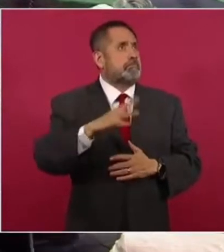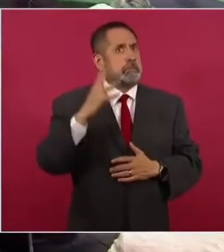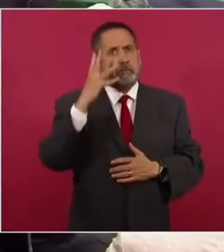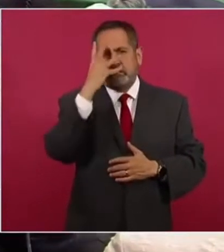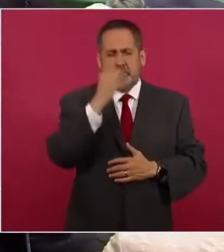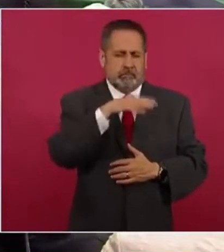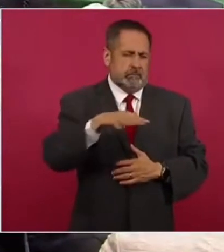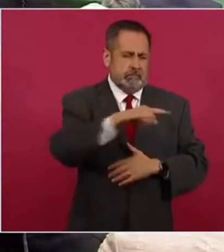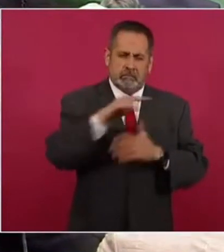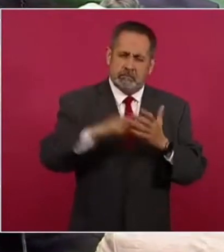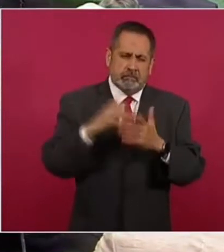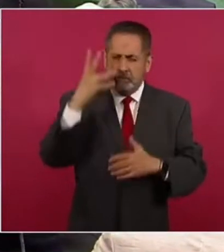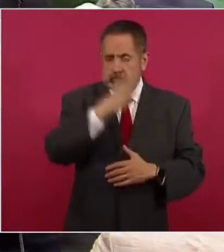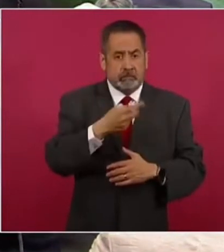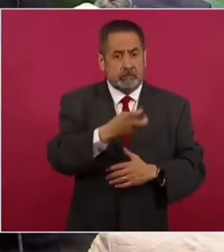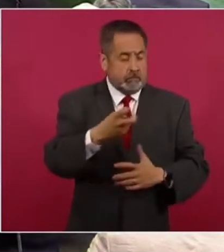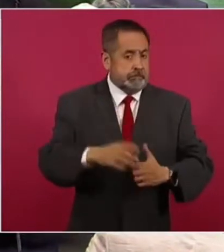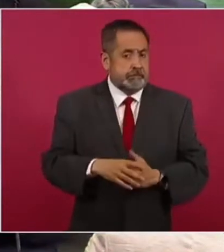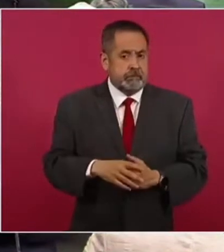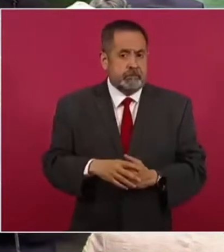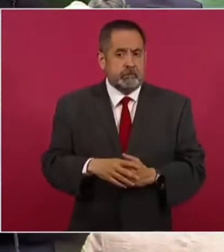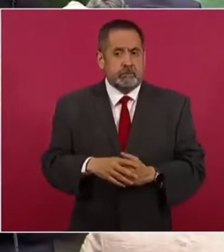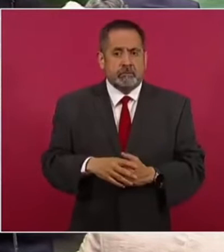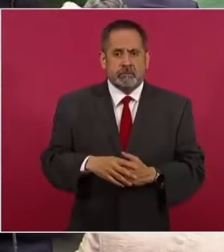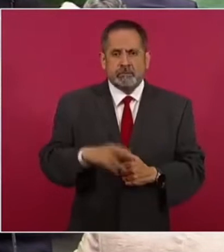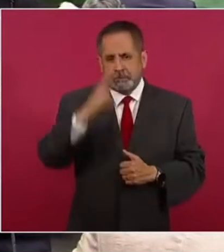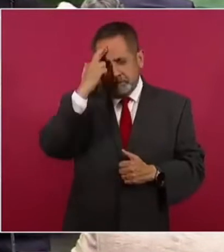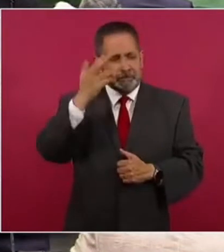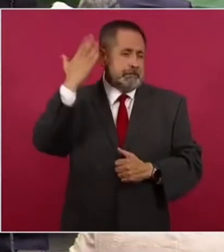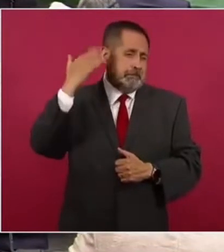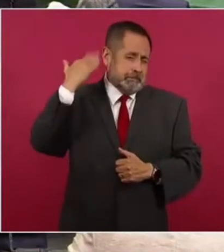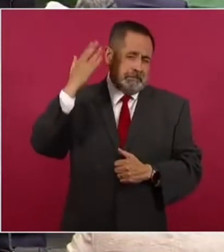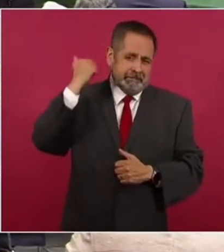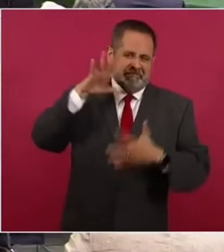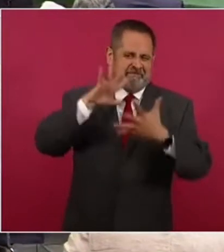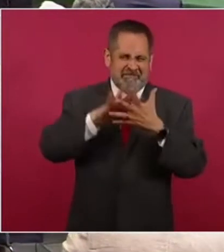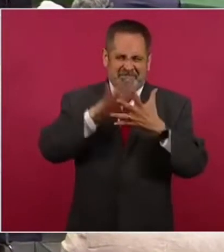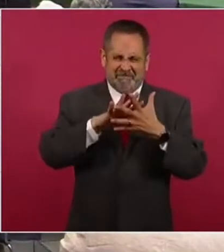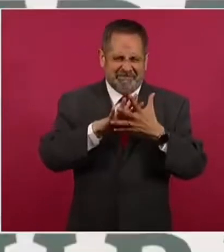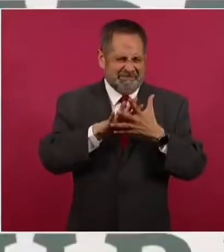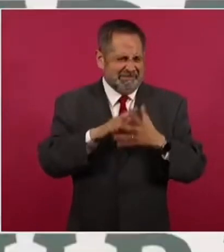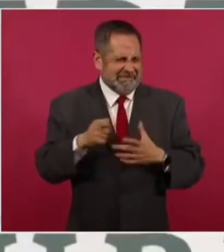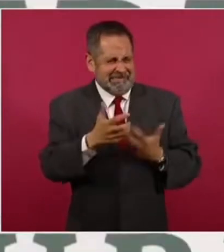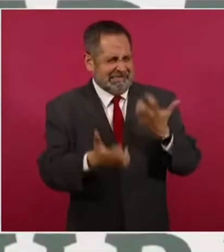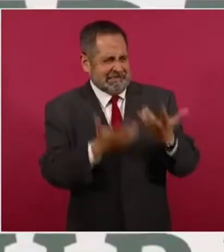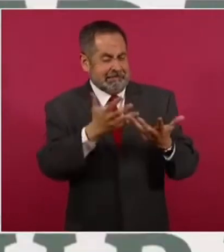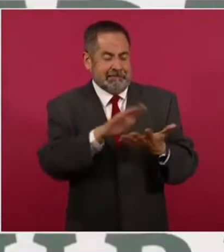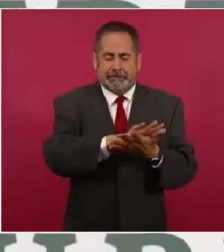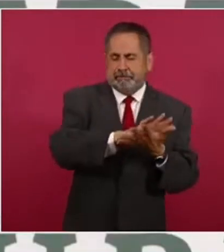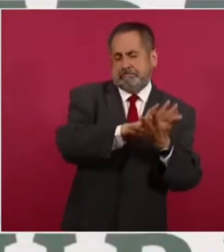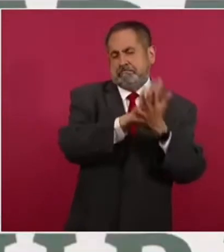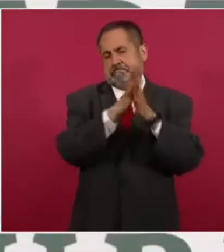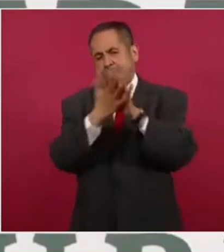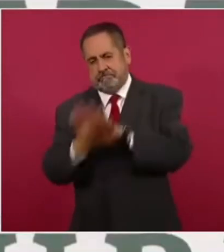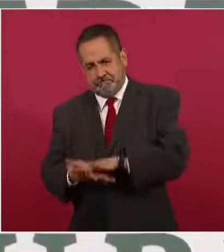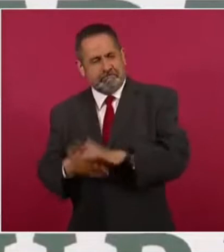natural, ese infierno que ahora es un paraíso y que nos va a